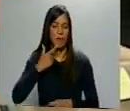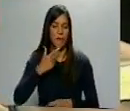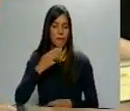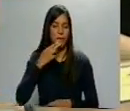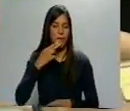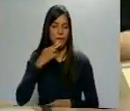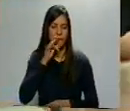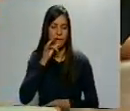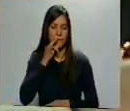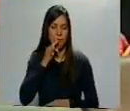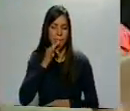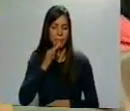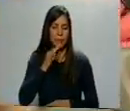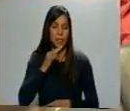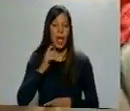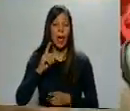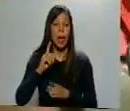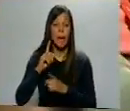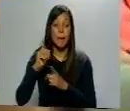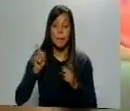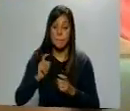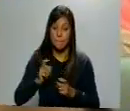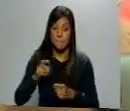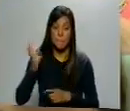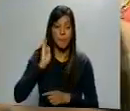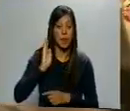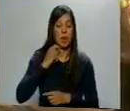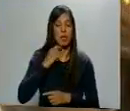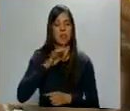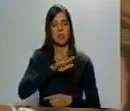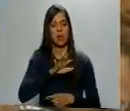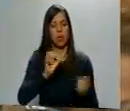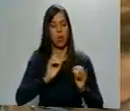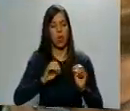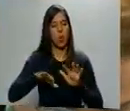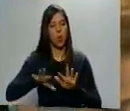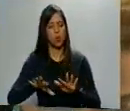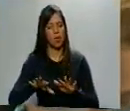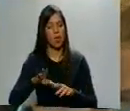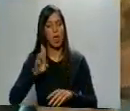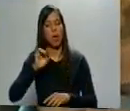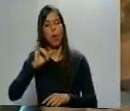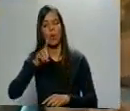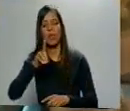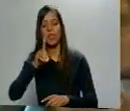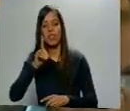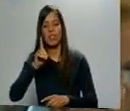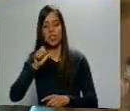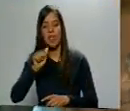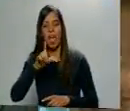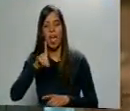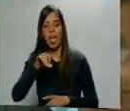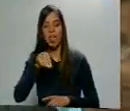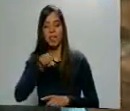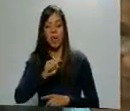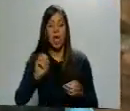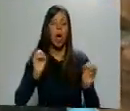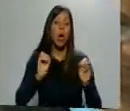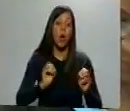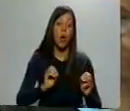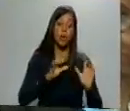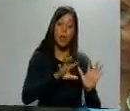van por de 5 a 10 unidades tributarias o de 10 a 500